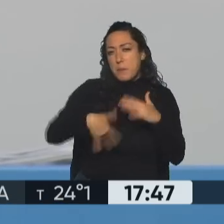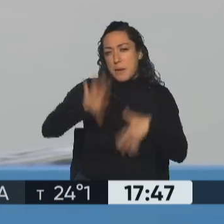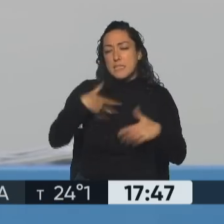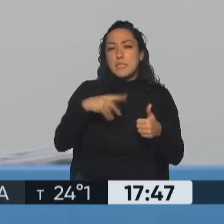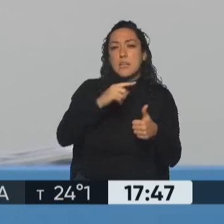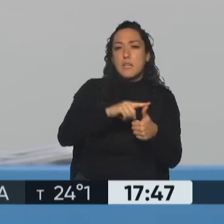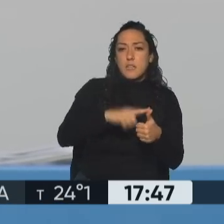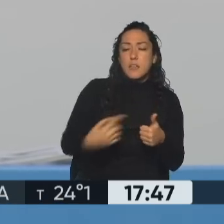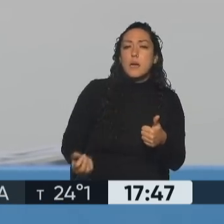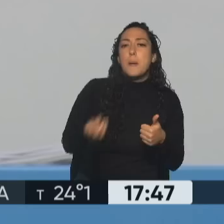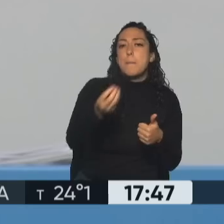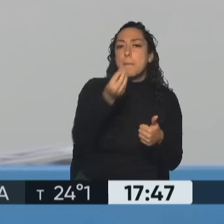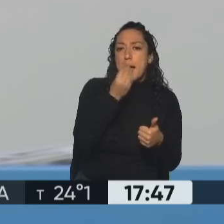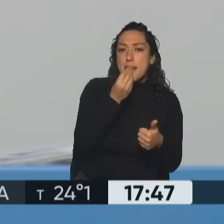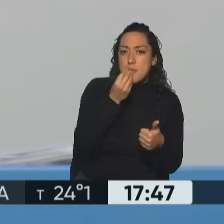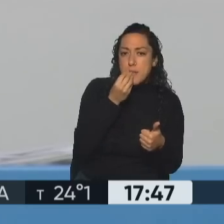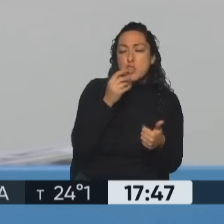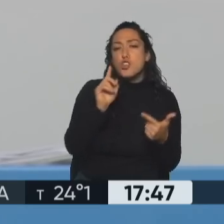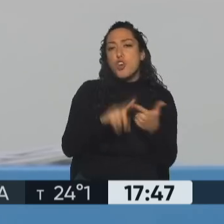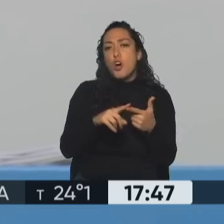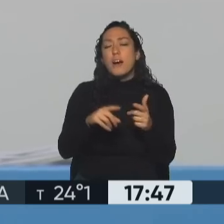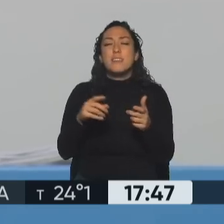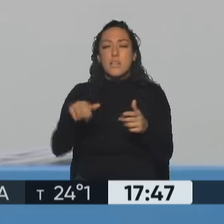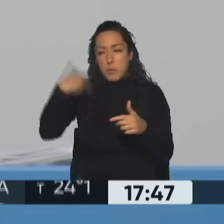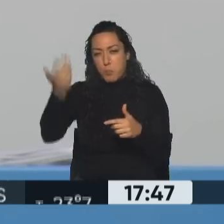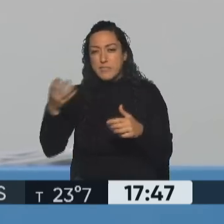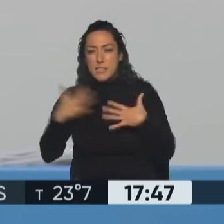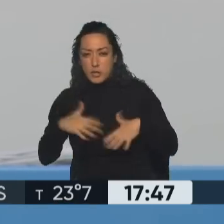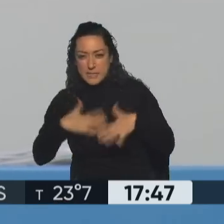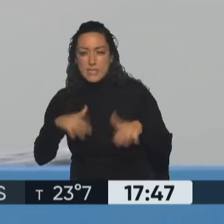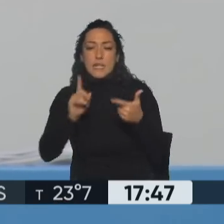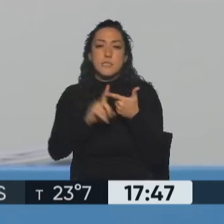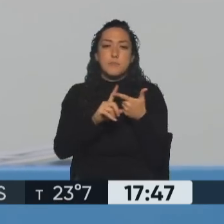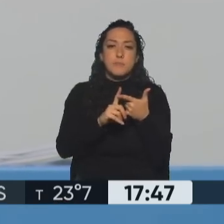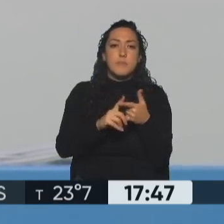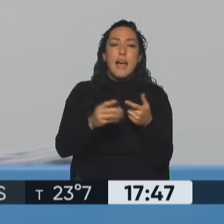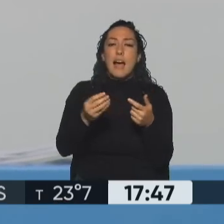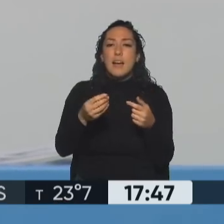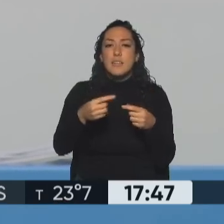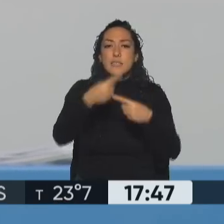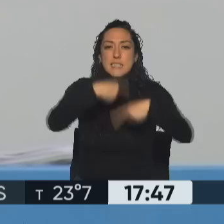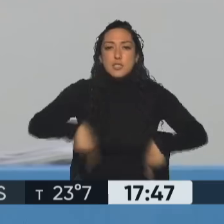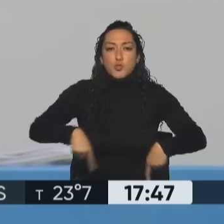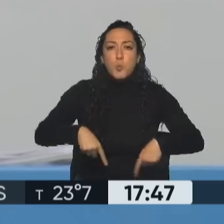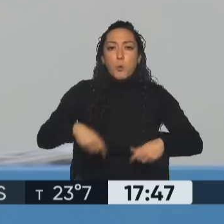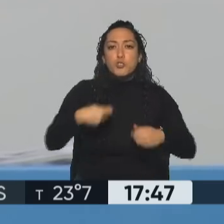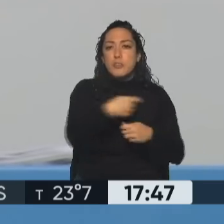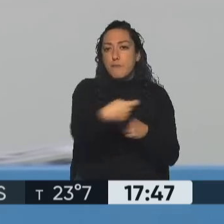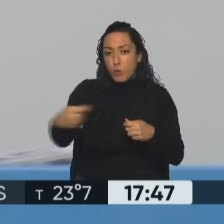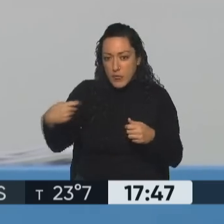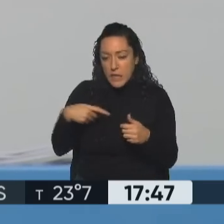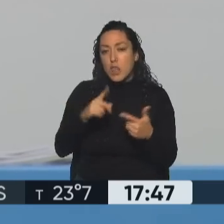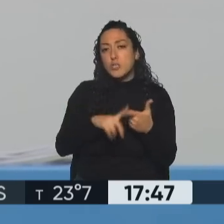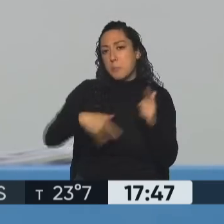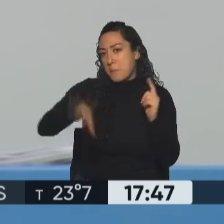textiles, como cuello de botella, y alimentos y insumos difundidos. Bueno, en insumos difundidos, una de las más importantes,